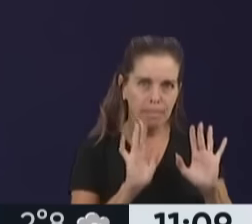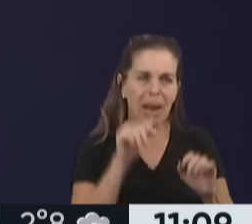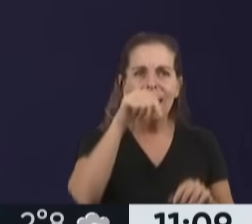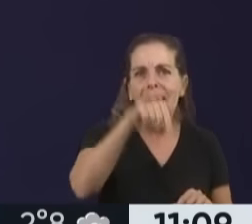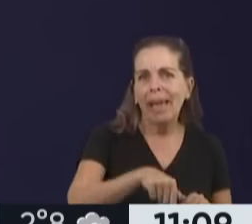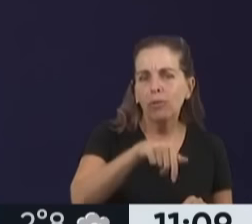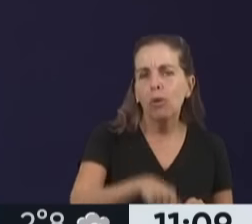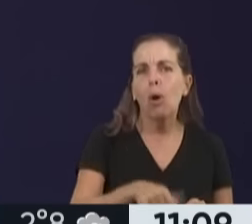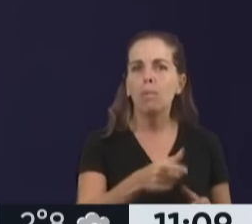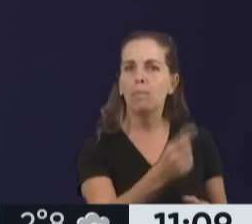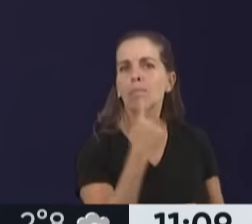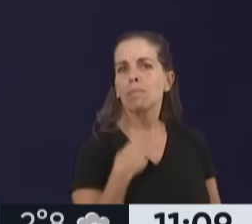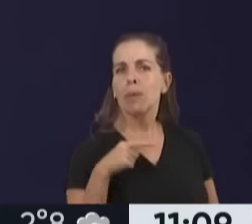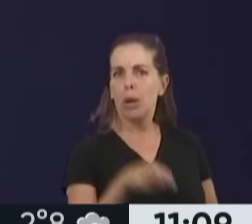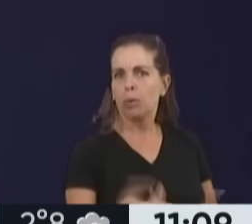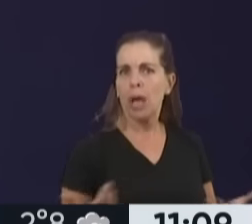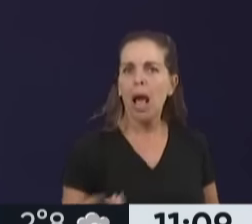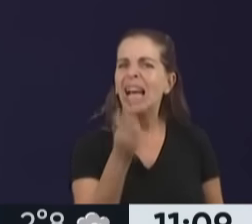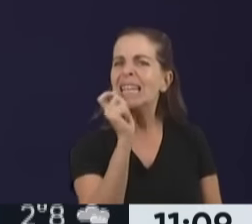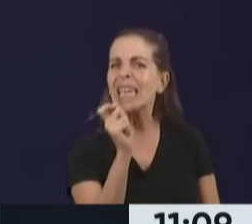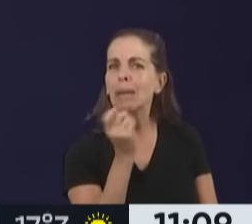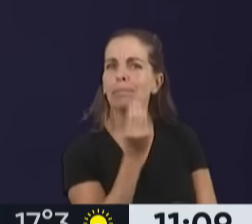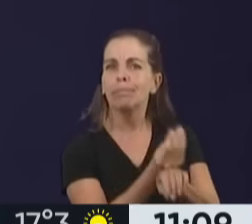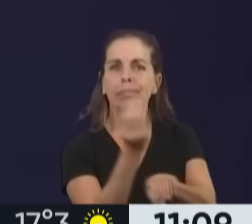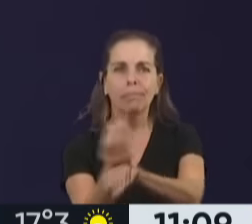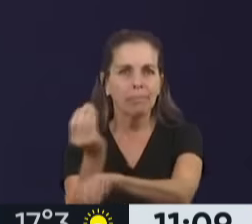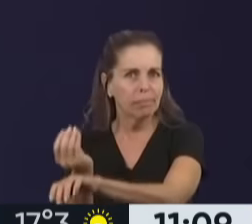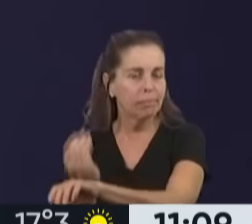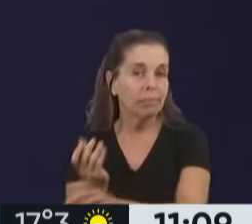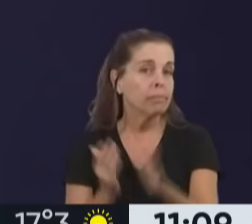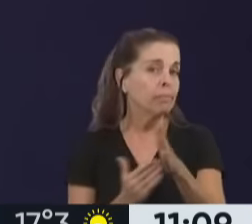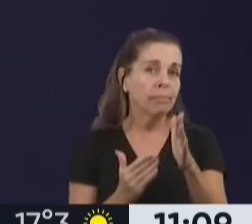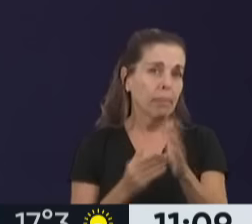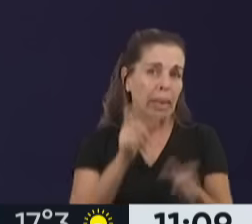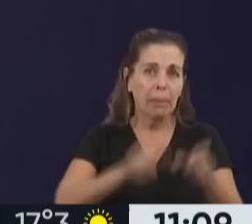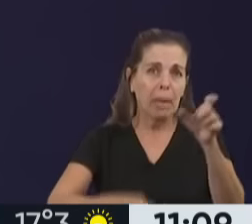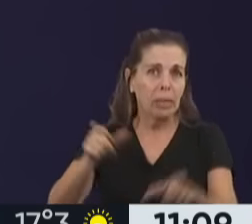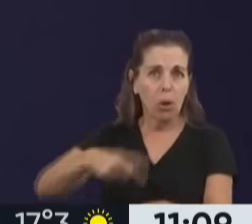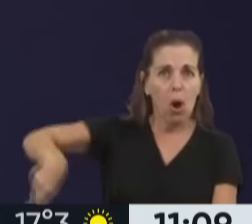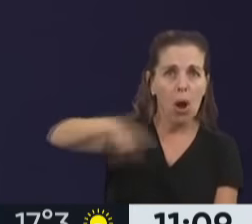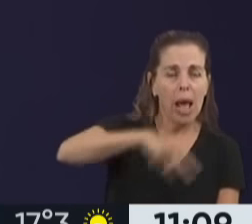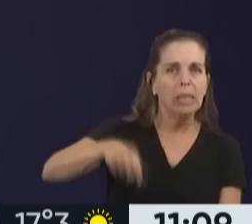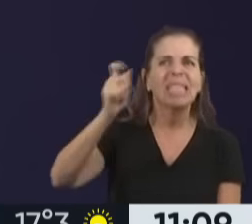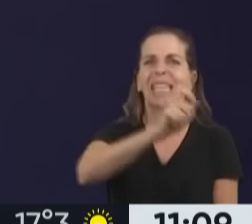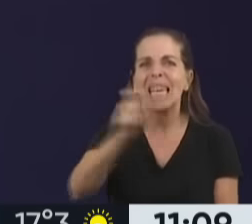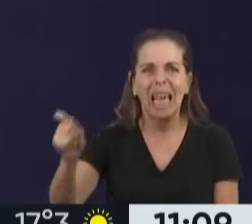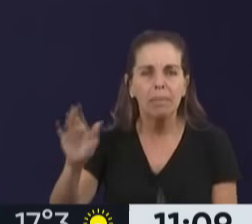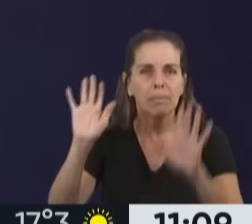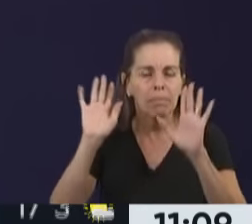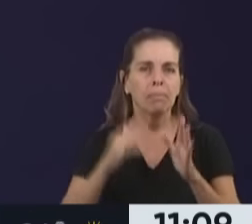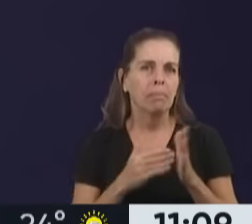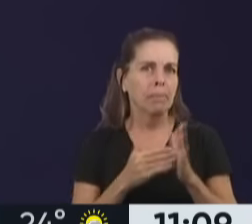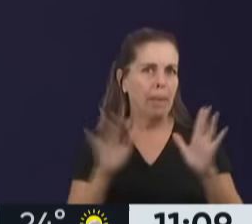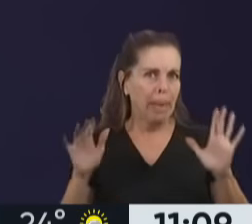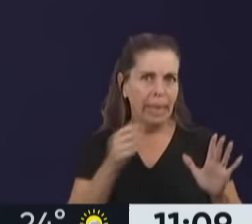términos de quién ocupa determinados cargos y determinadas funciones contra la confirmación